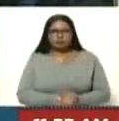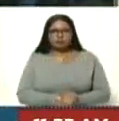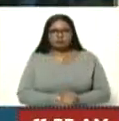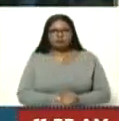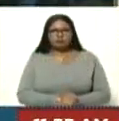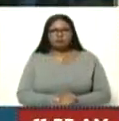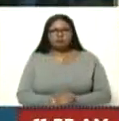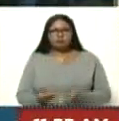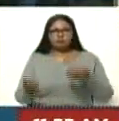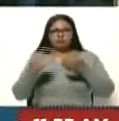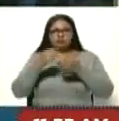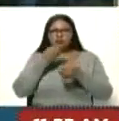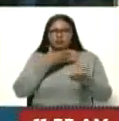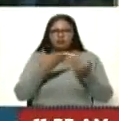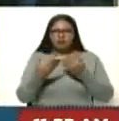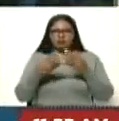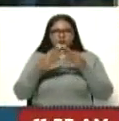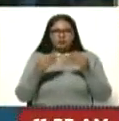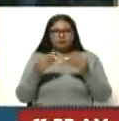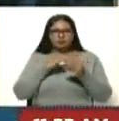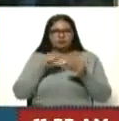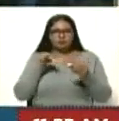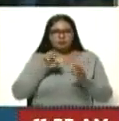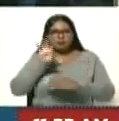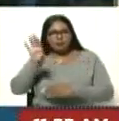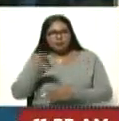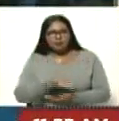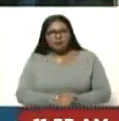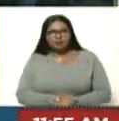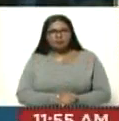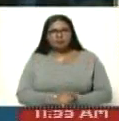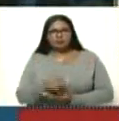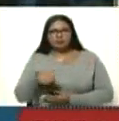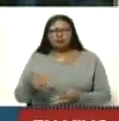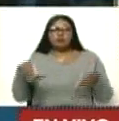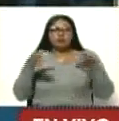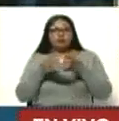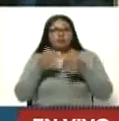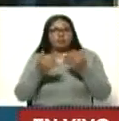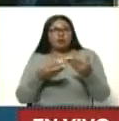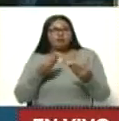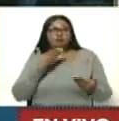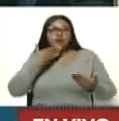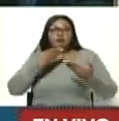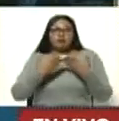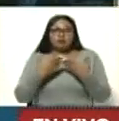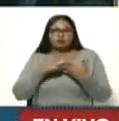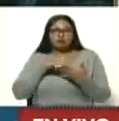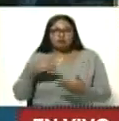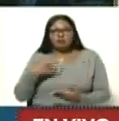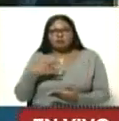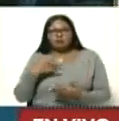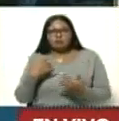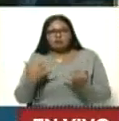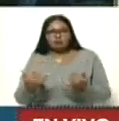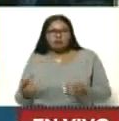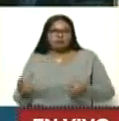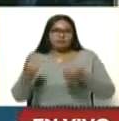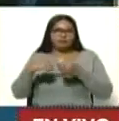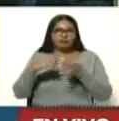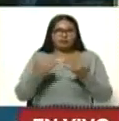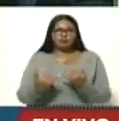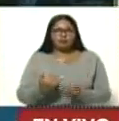él y bienvenidos y bienvenidas a nuestra patria. Esta reunión agradecemos que haya sido tomada en